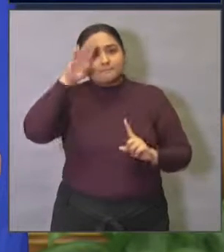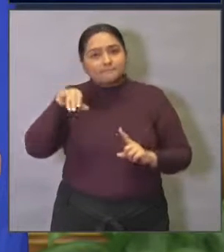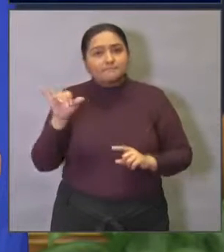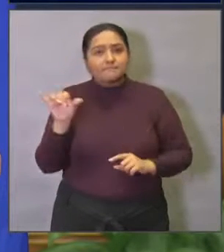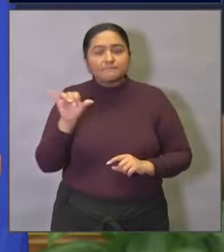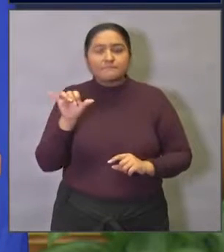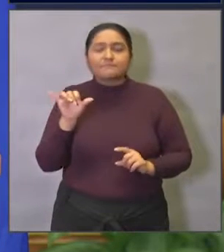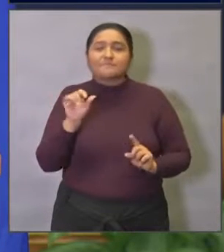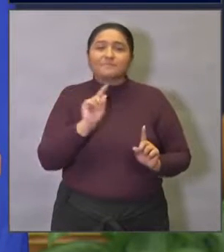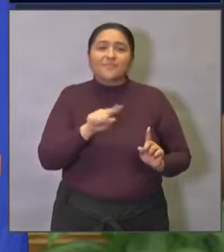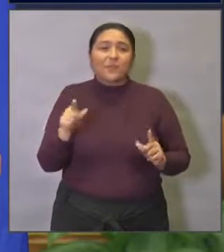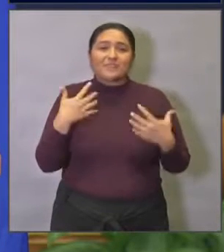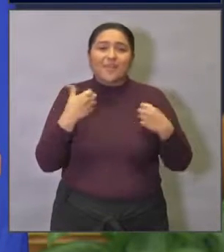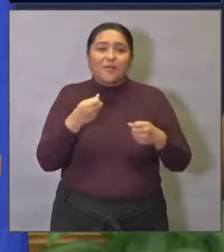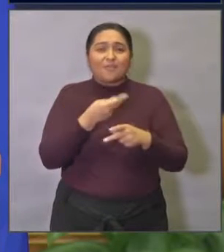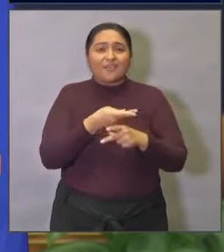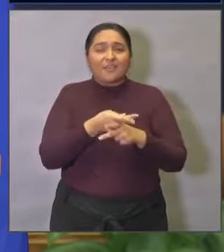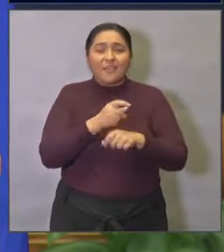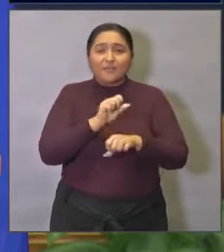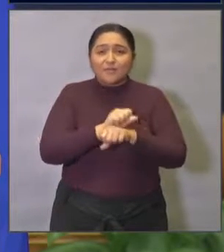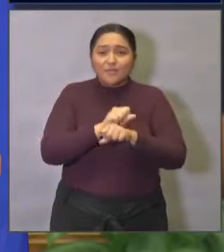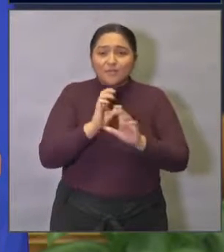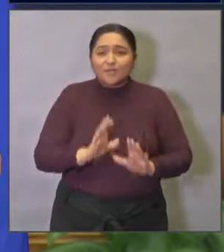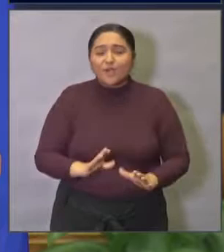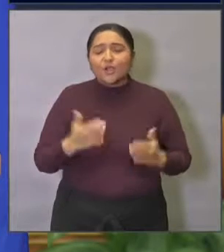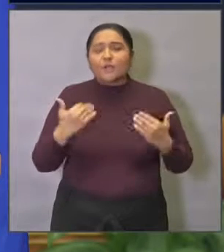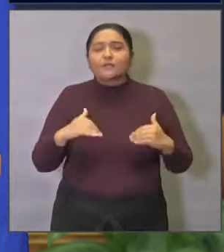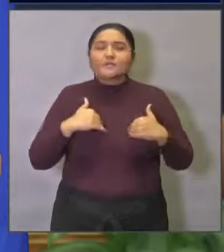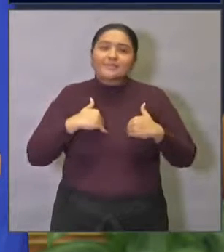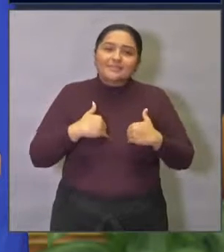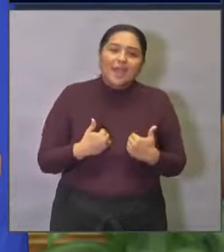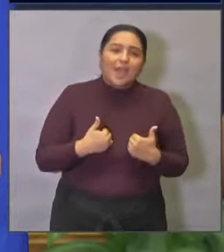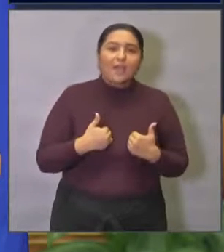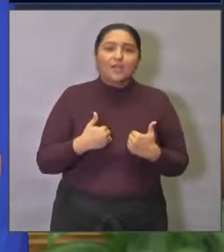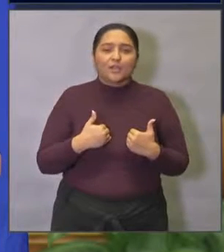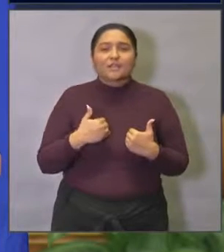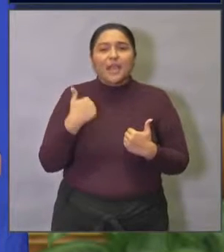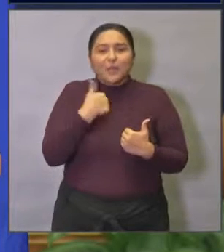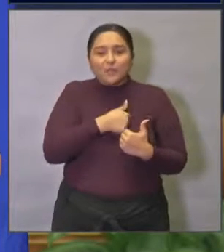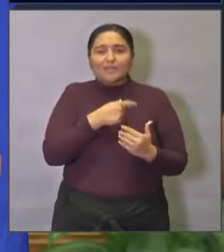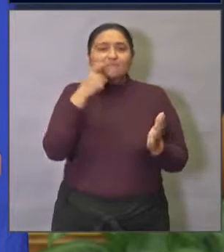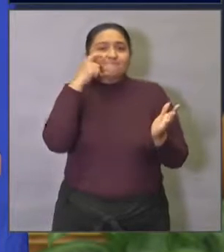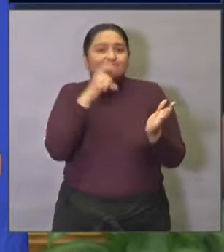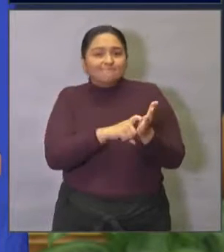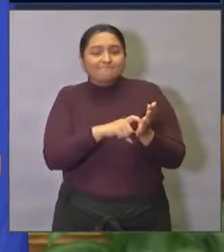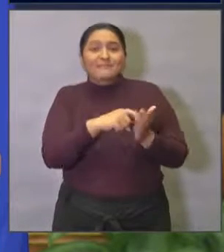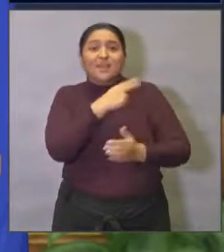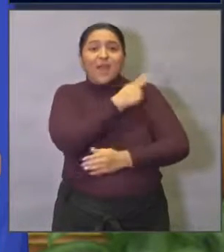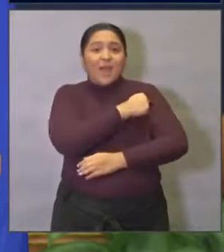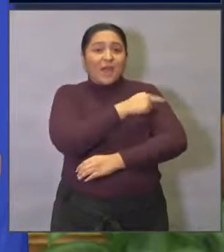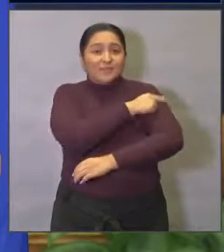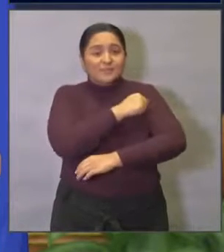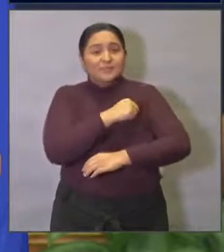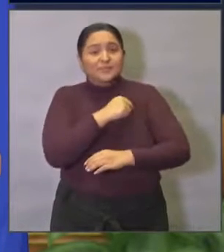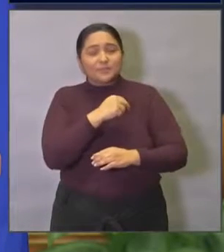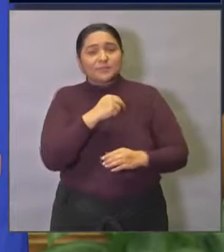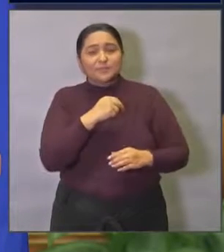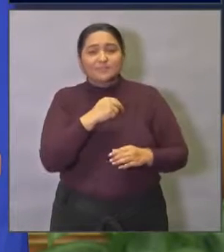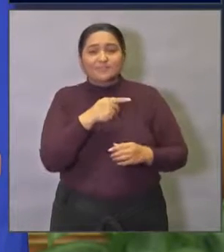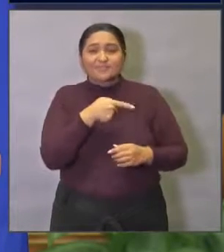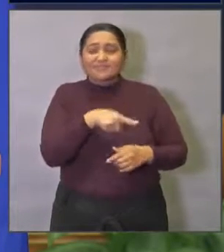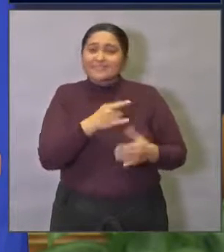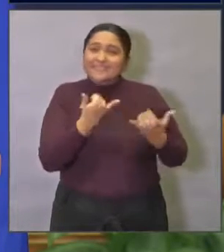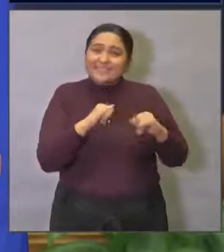muy cansados y que nosotros especialmente vemos en los hospitales que continúan a